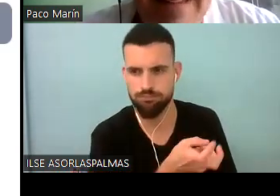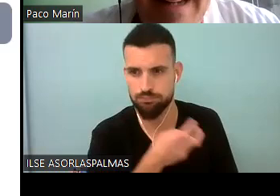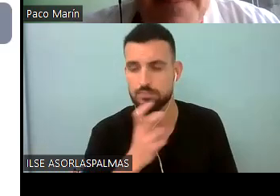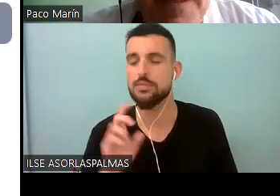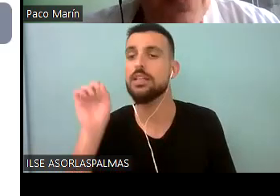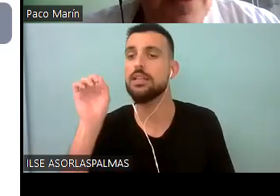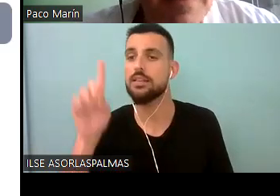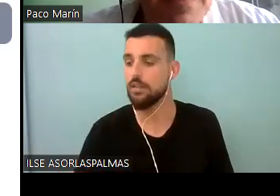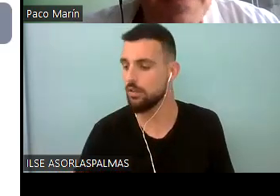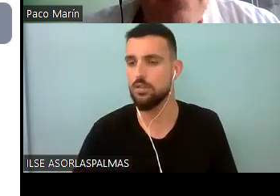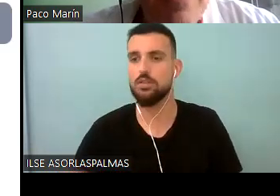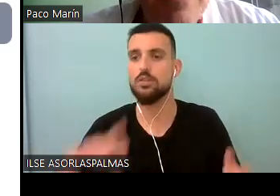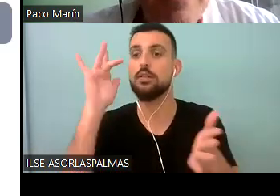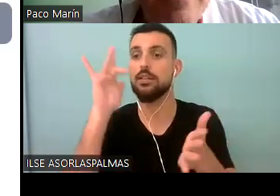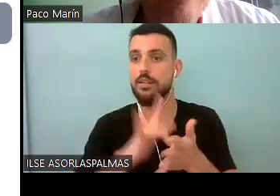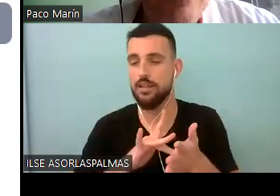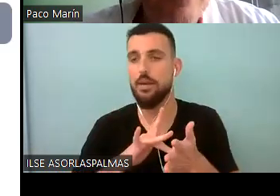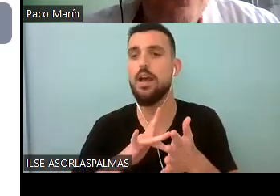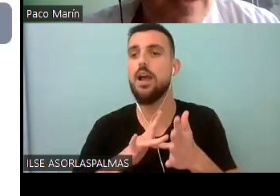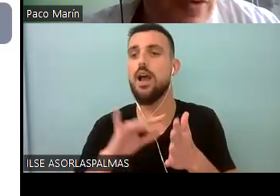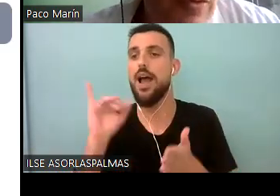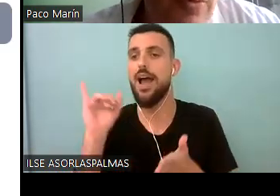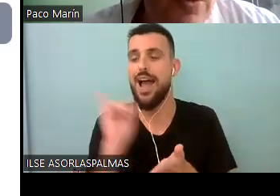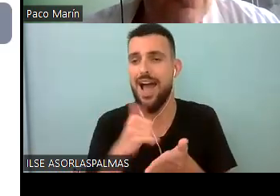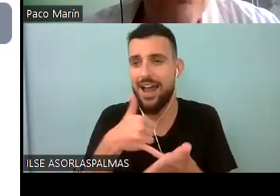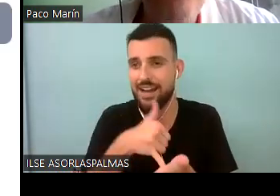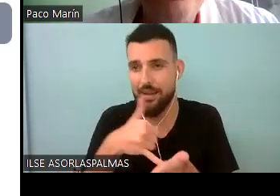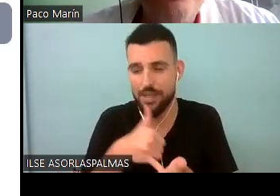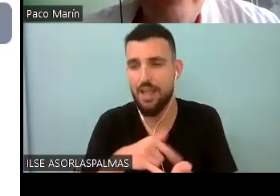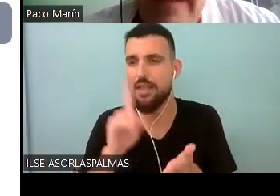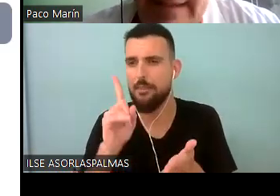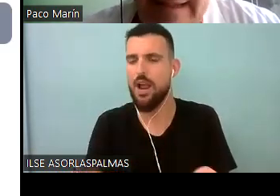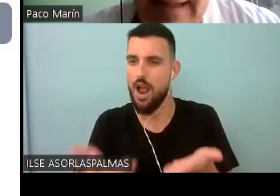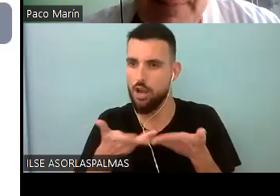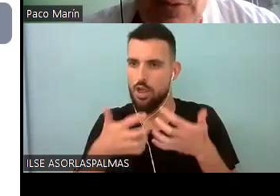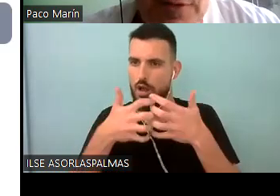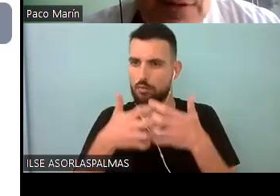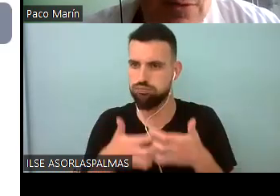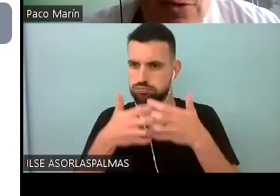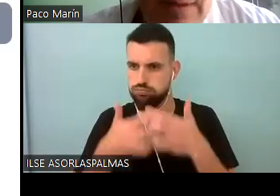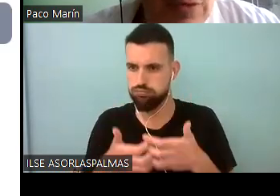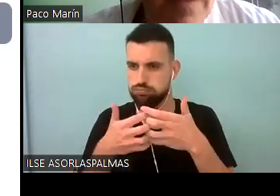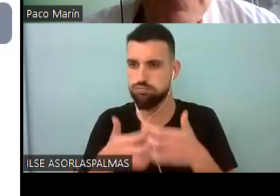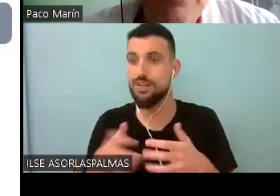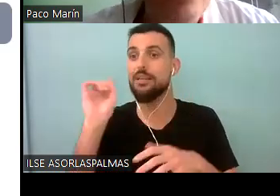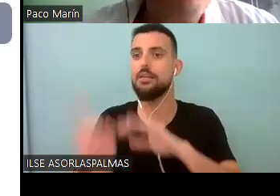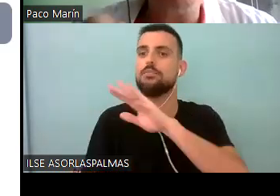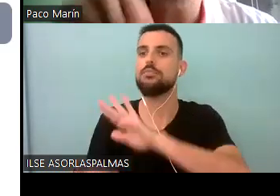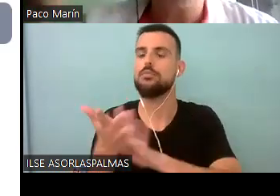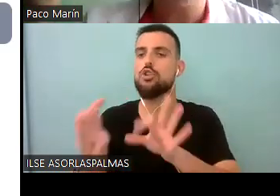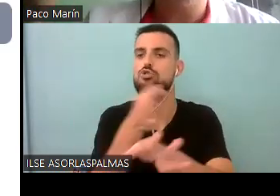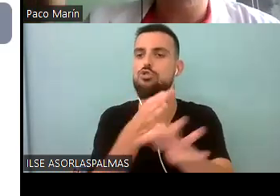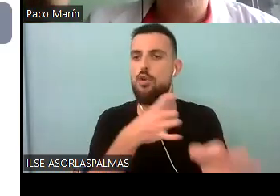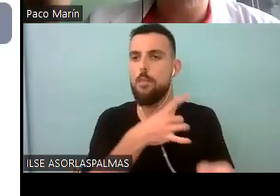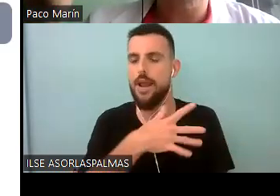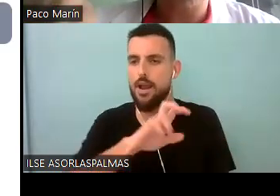de la anemia es fundamental también a la hora de regenerar las células rojas, los glóbulos rojos, en la producción de glóbulos blancos también. O sea, en cualquier